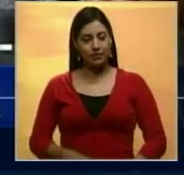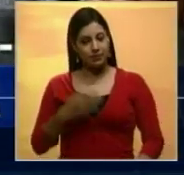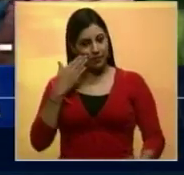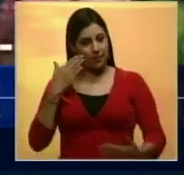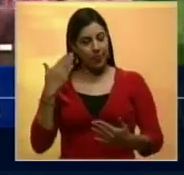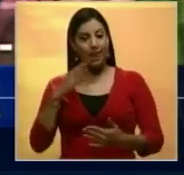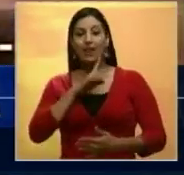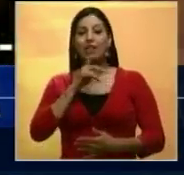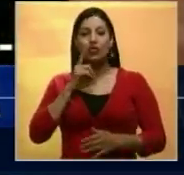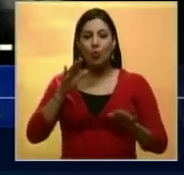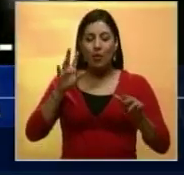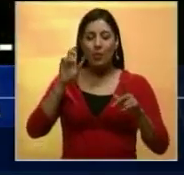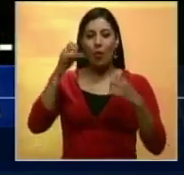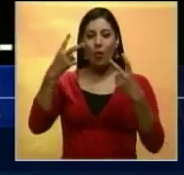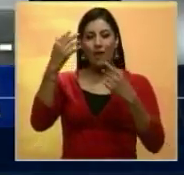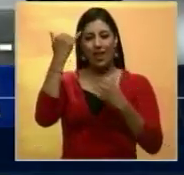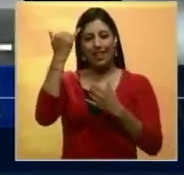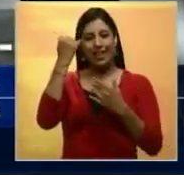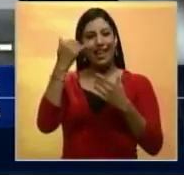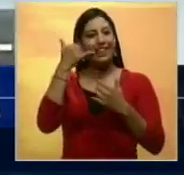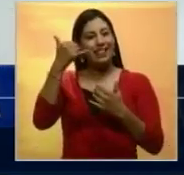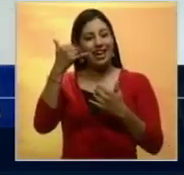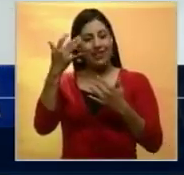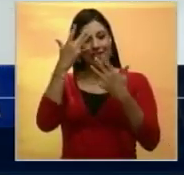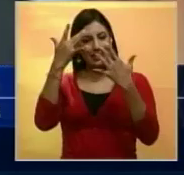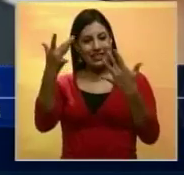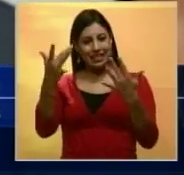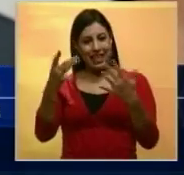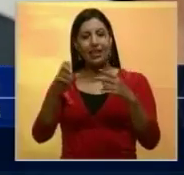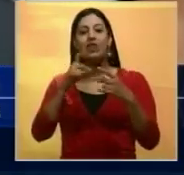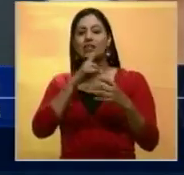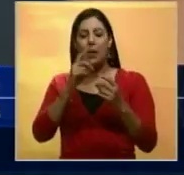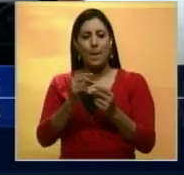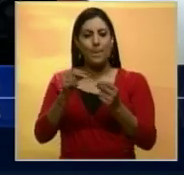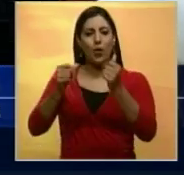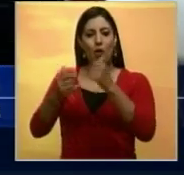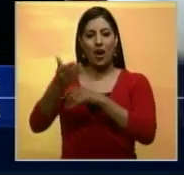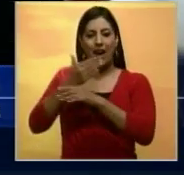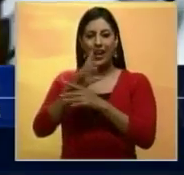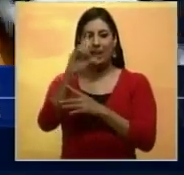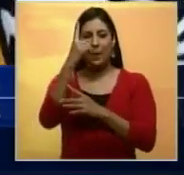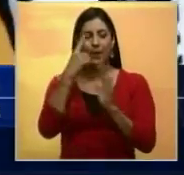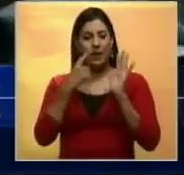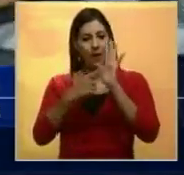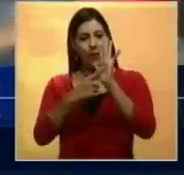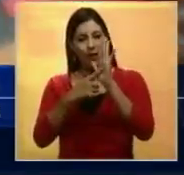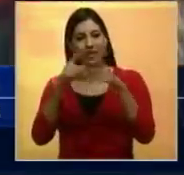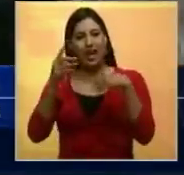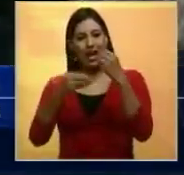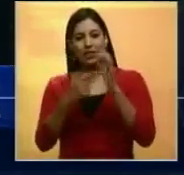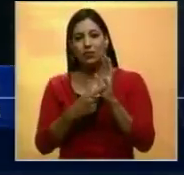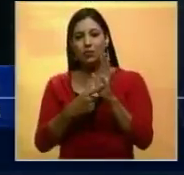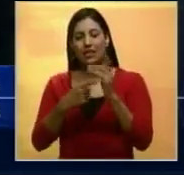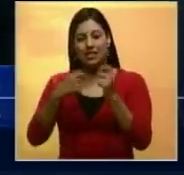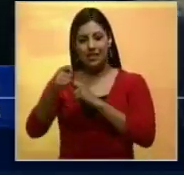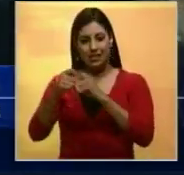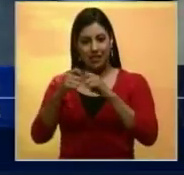Lo que fuera una prometedora idea de teléfonos inteligentes modulares se esfumó antes de que la primera muestra funcional saliera a la